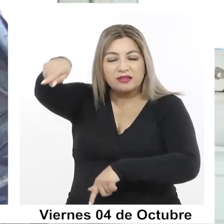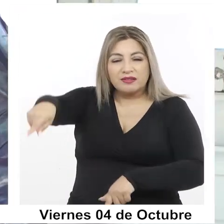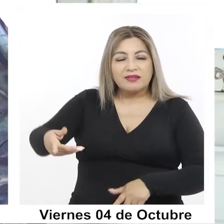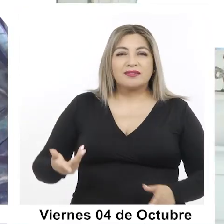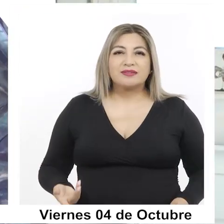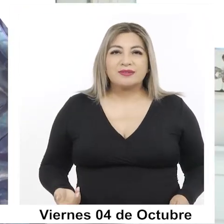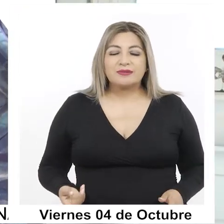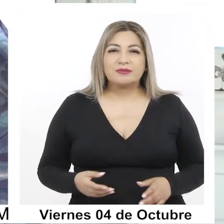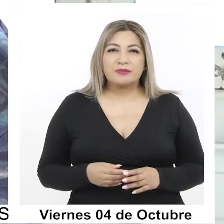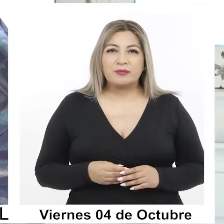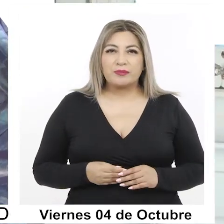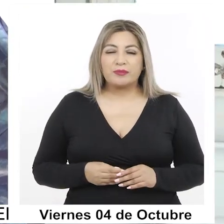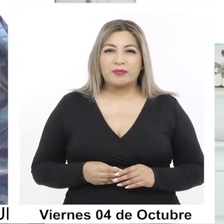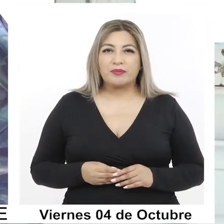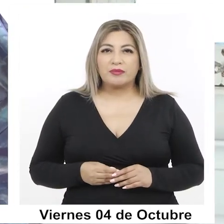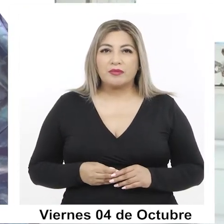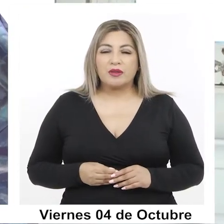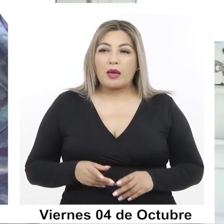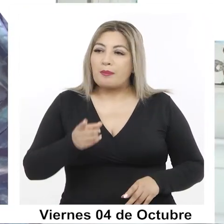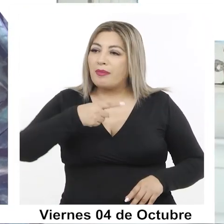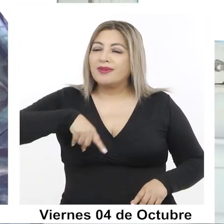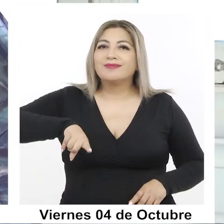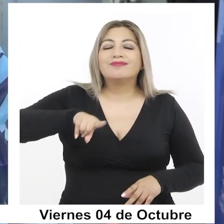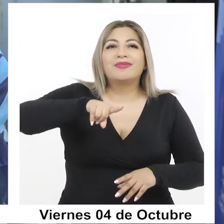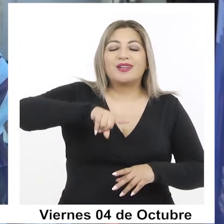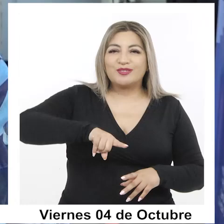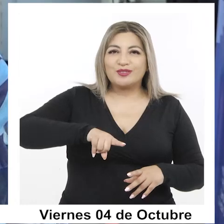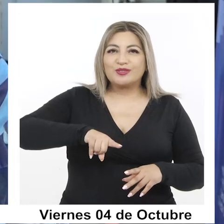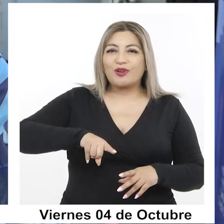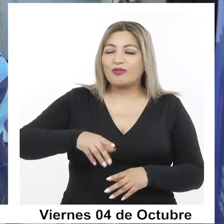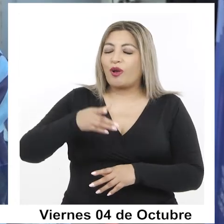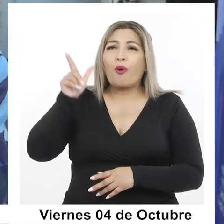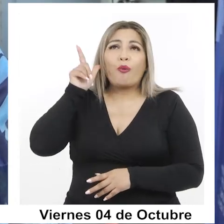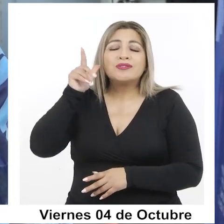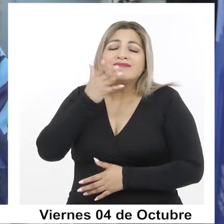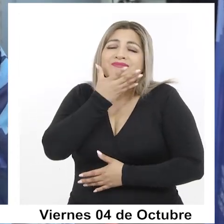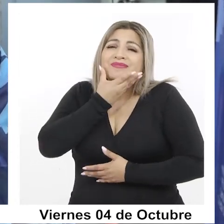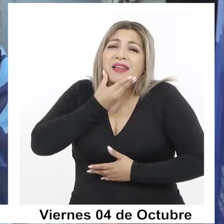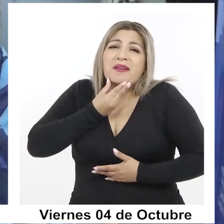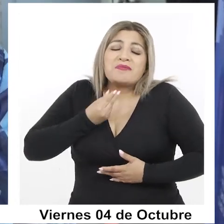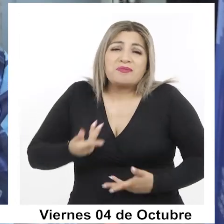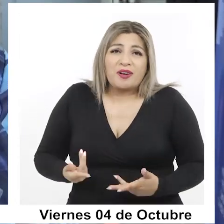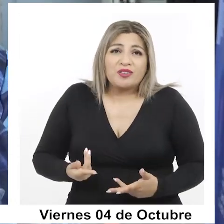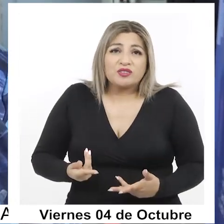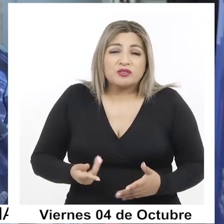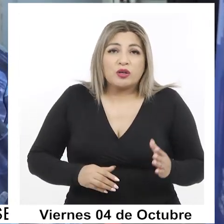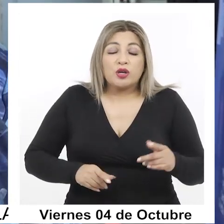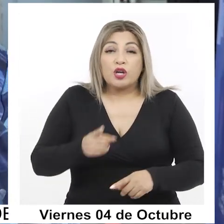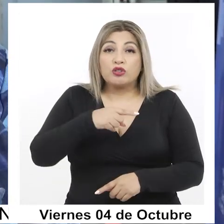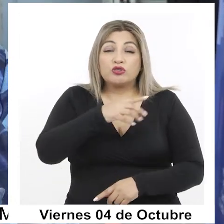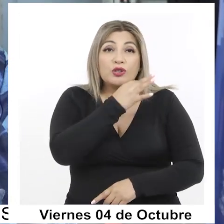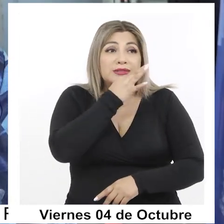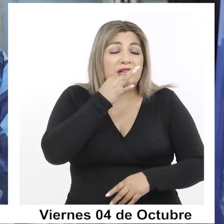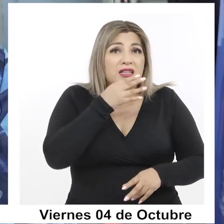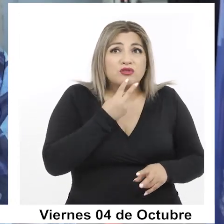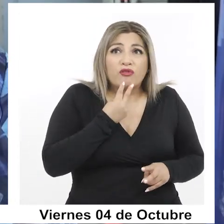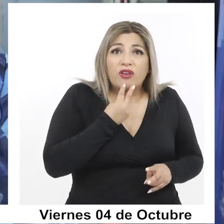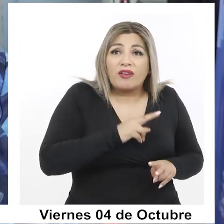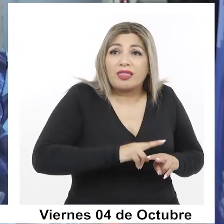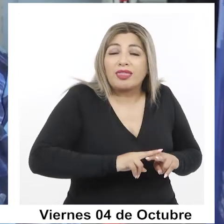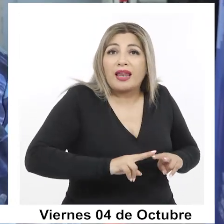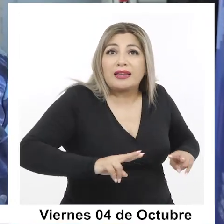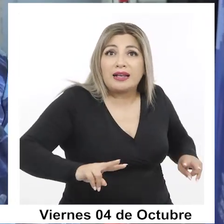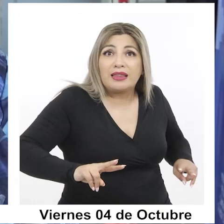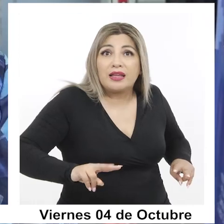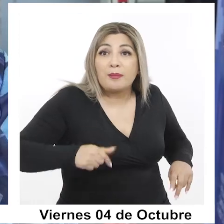pero todo para nosotros es muy hermoso porque el silencio que nosotros vivimos y la tranquilidad que